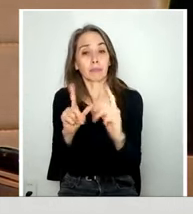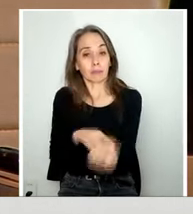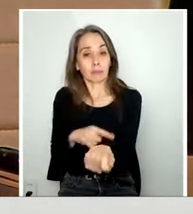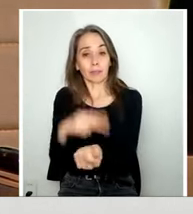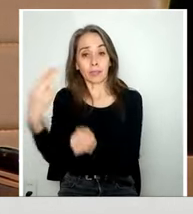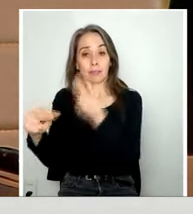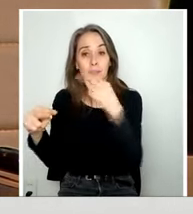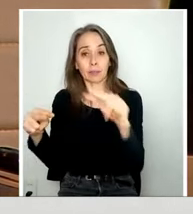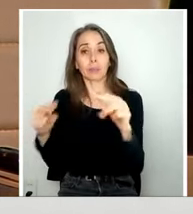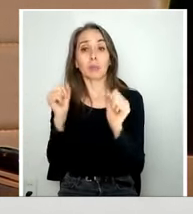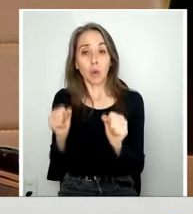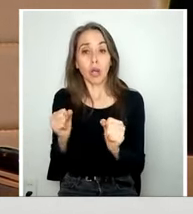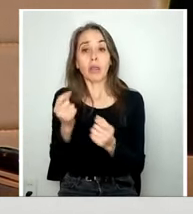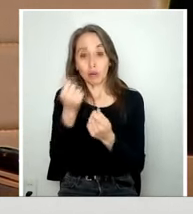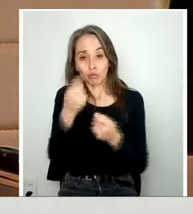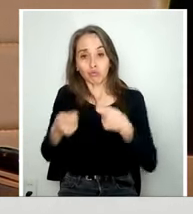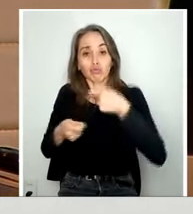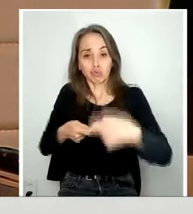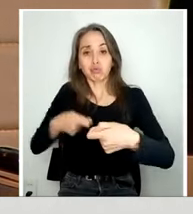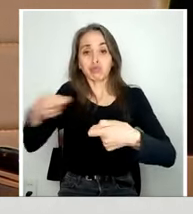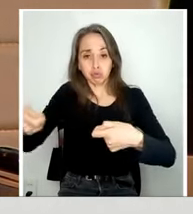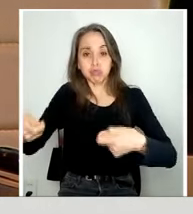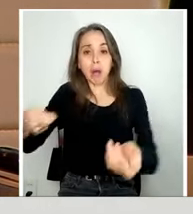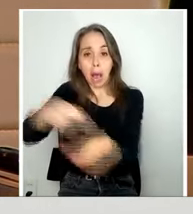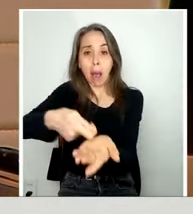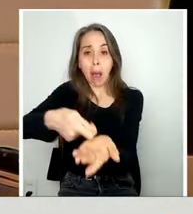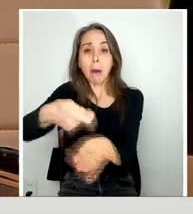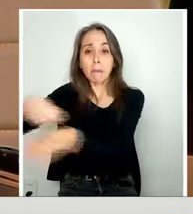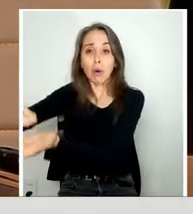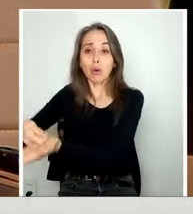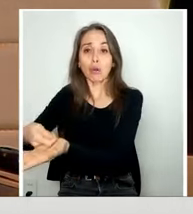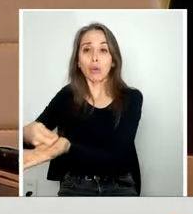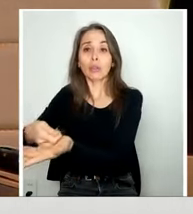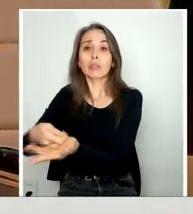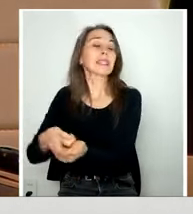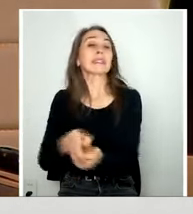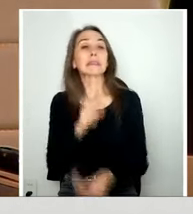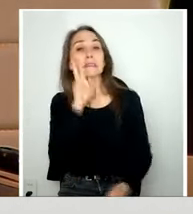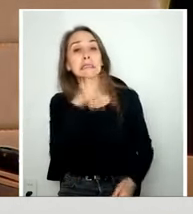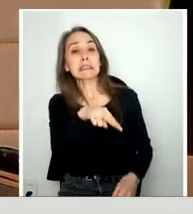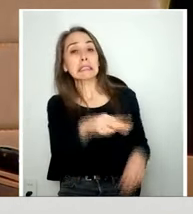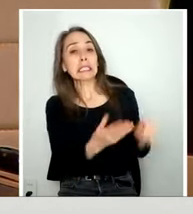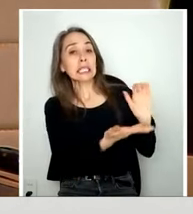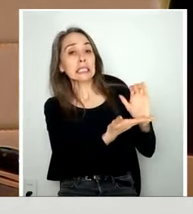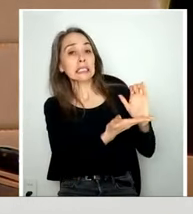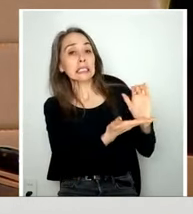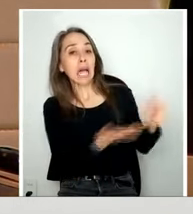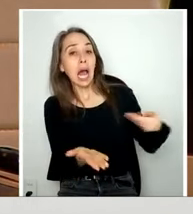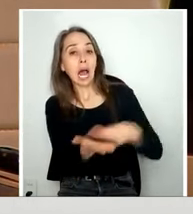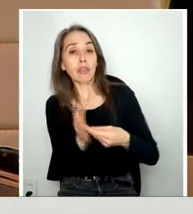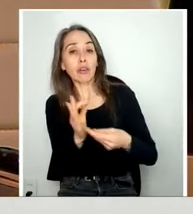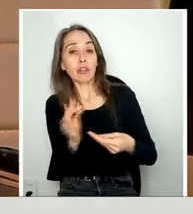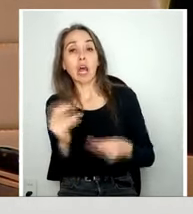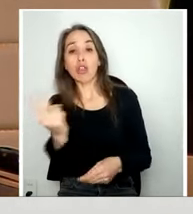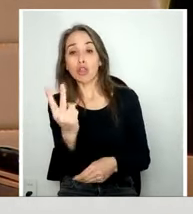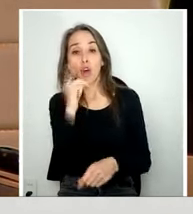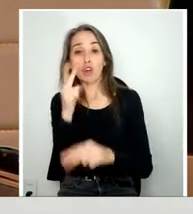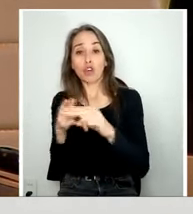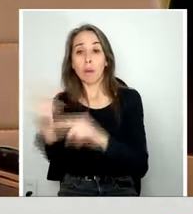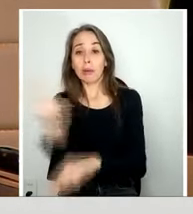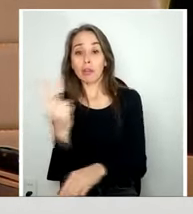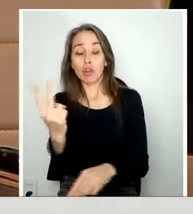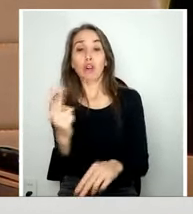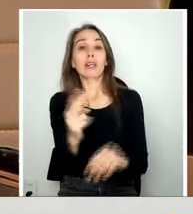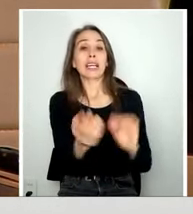de colaborar y contribuir si no está el estado y quiero ponerlo a ellos como testimonio si no está el estado detrás